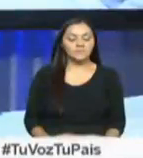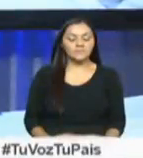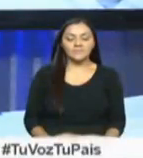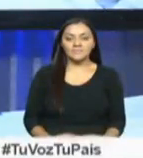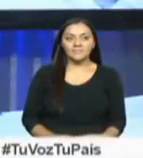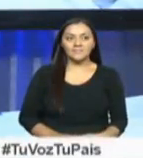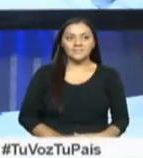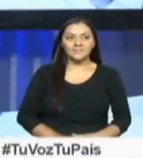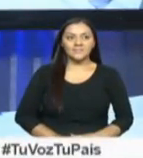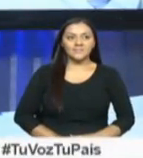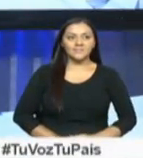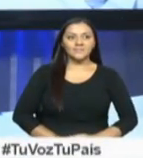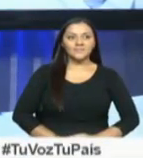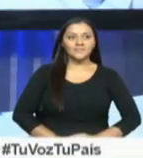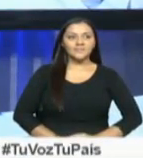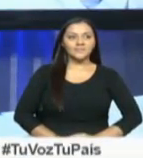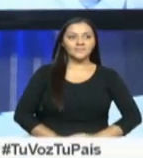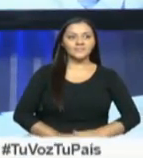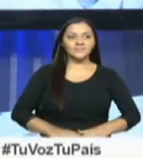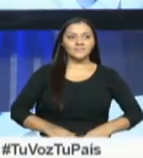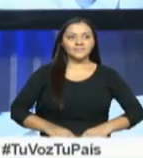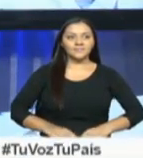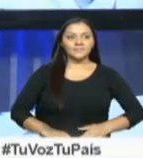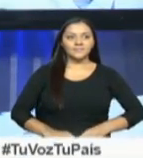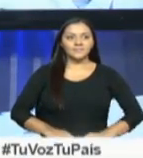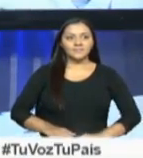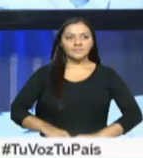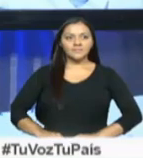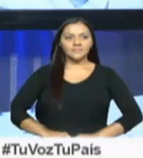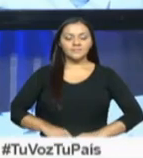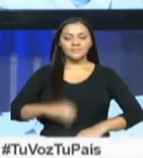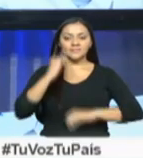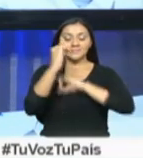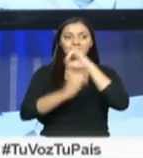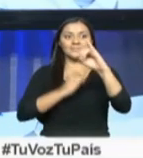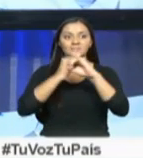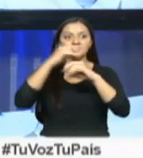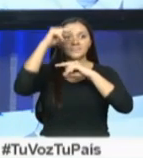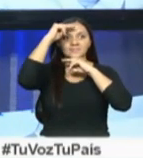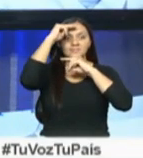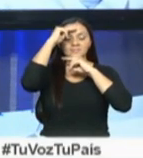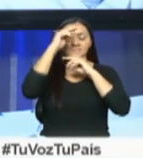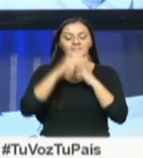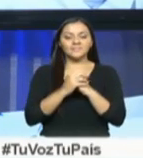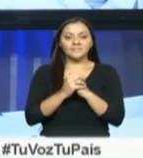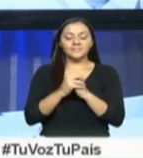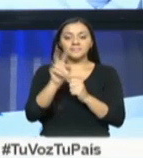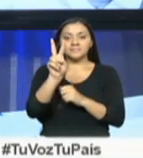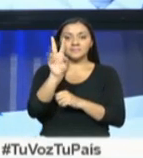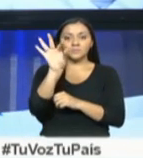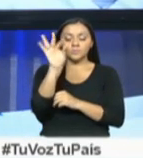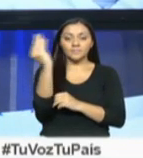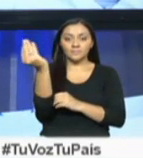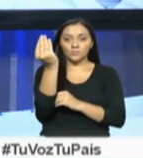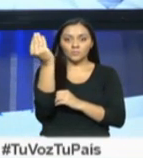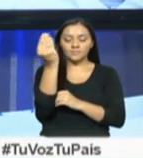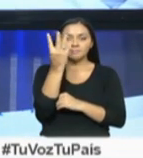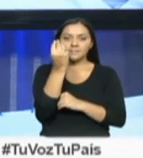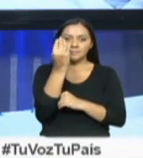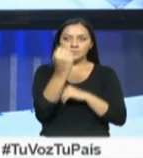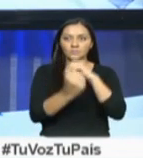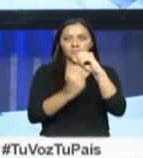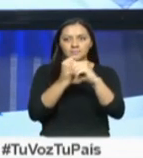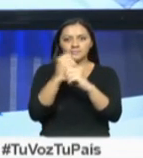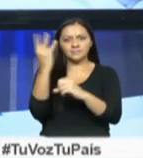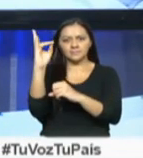Revisamos la información del mundo. Al menos 29 jóvenes de entre 14 y 17